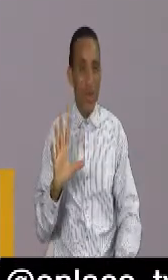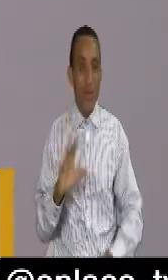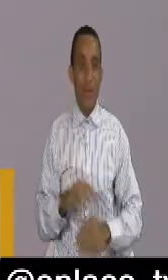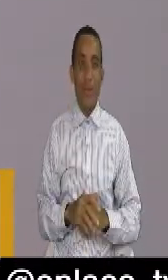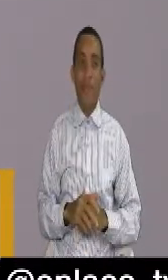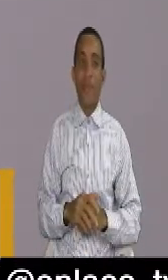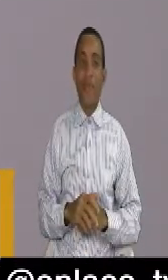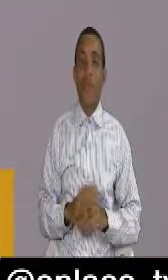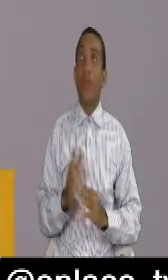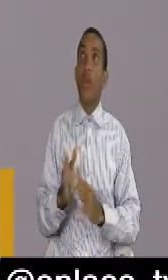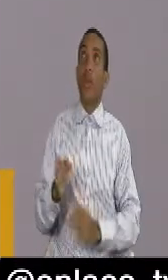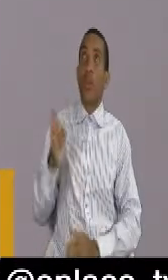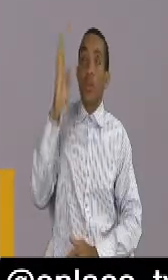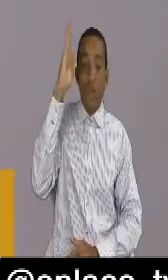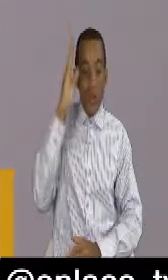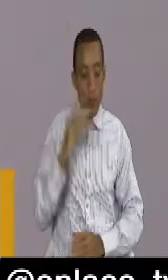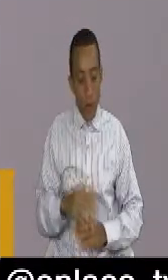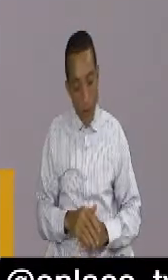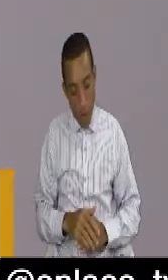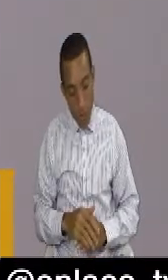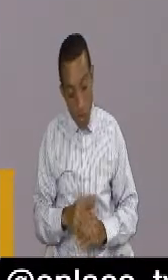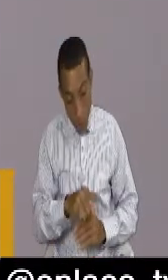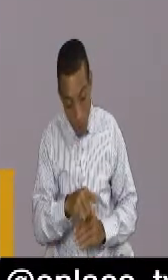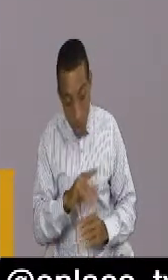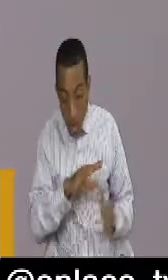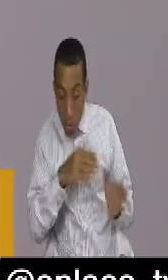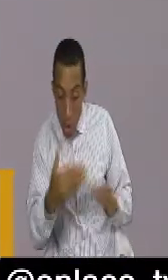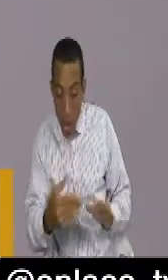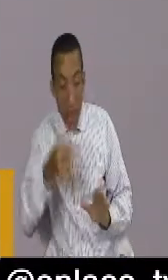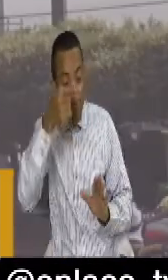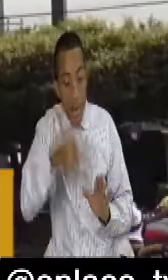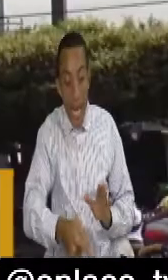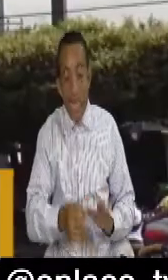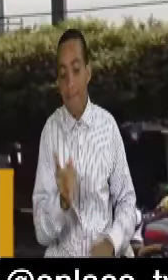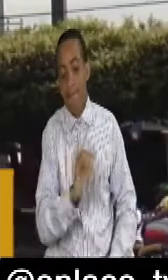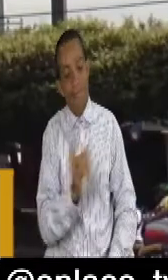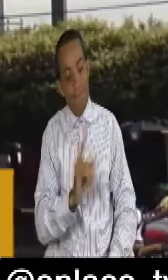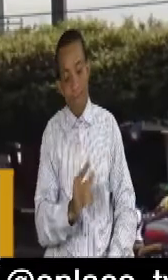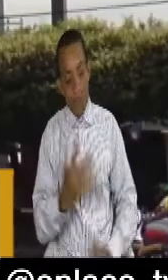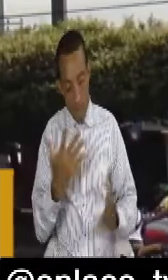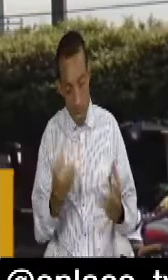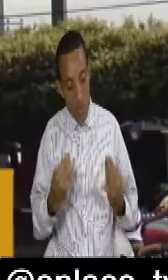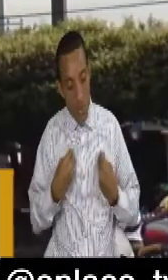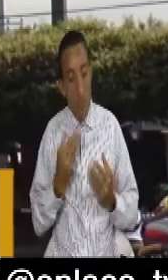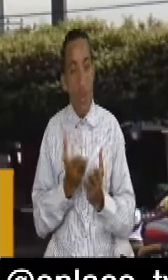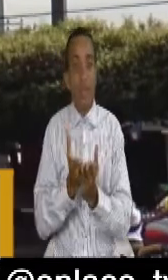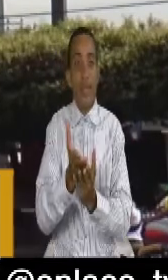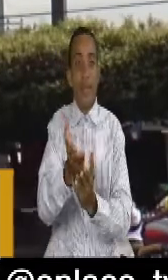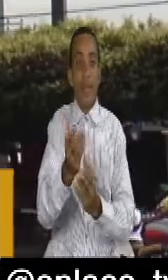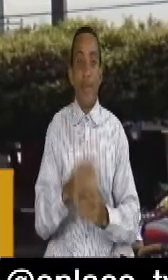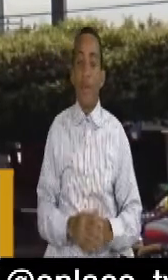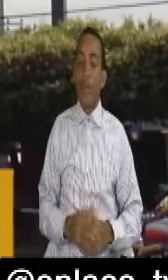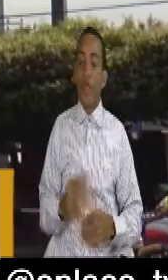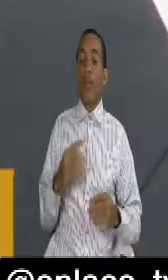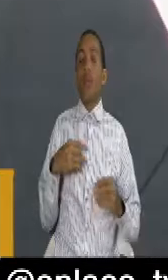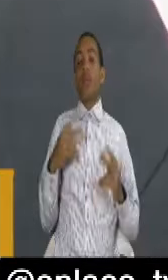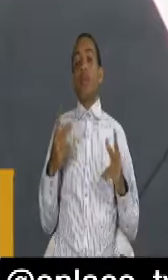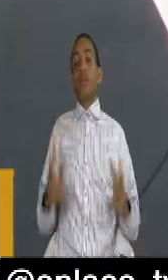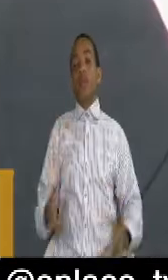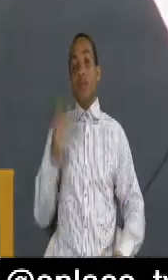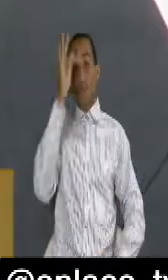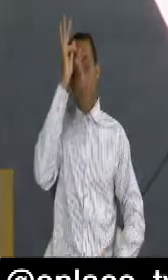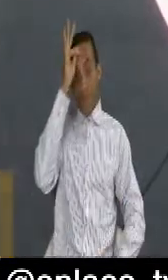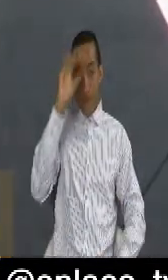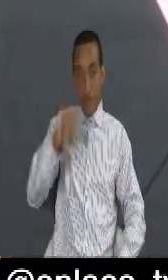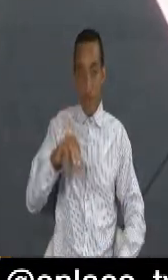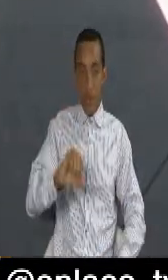tal vez eso era que Dios no quería que yo muriera. La estudiante se recupera en la clínica Magdalena, donde recibió atención